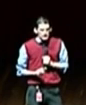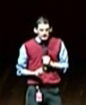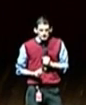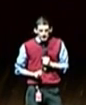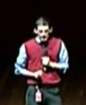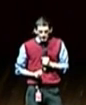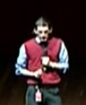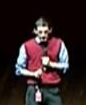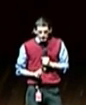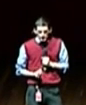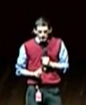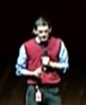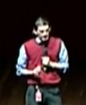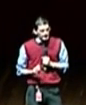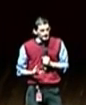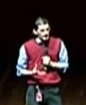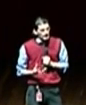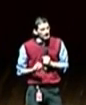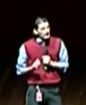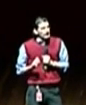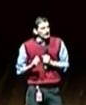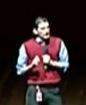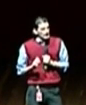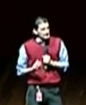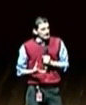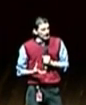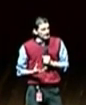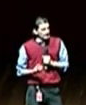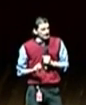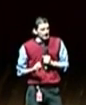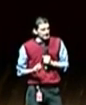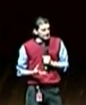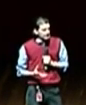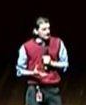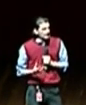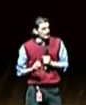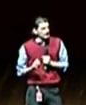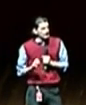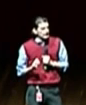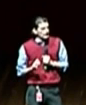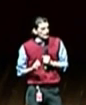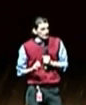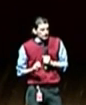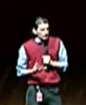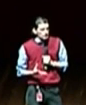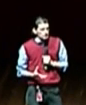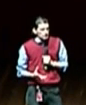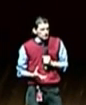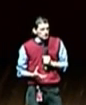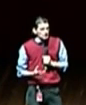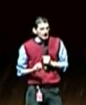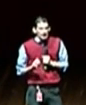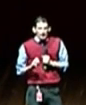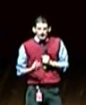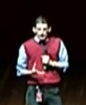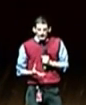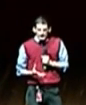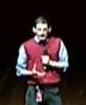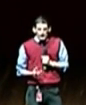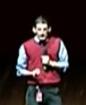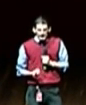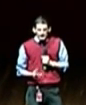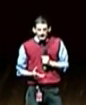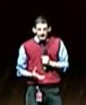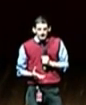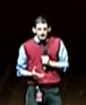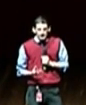básicamente, pues muchachos, para el progreso de nuestra tierra, que básicamente necesita del trabajo de todos nosotros para poder